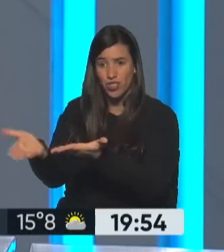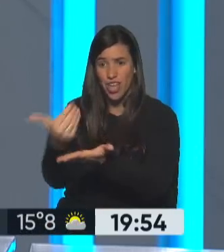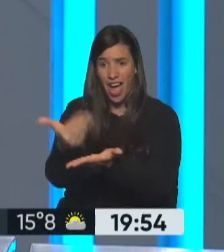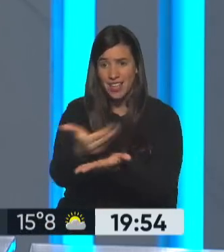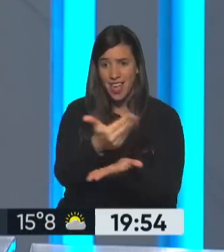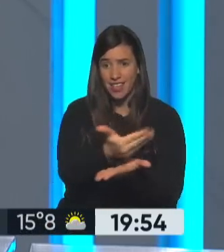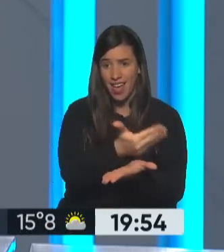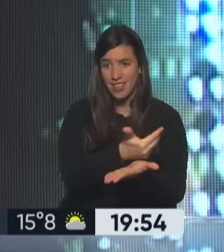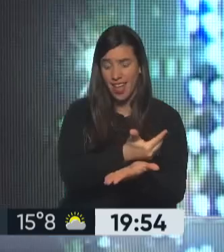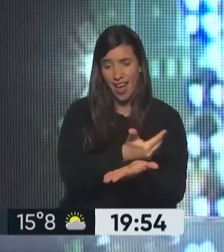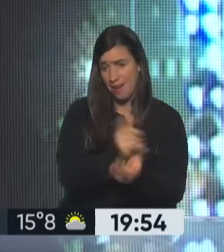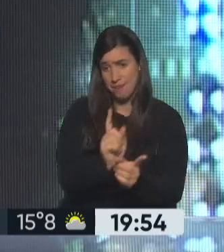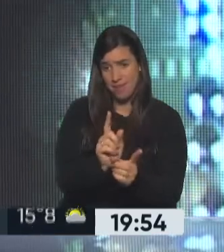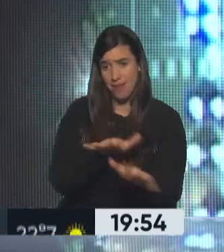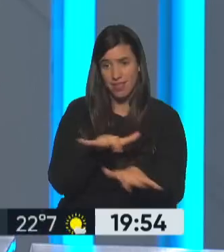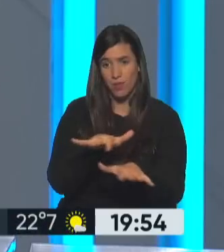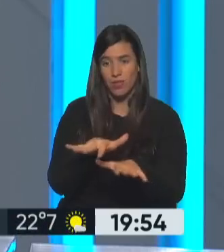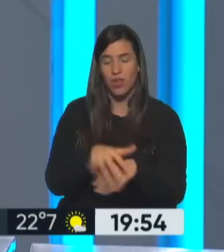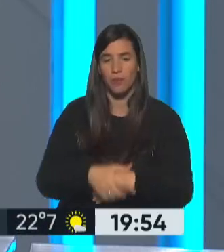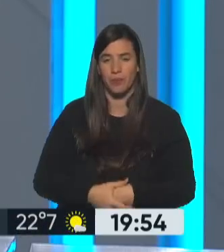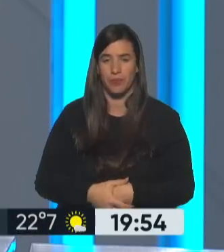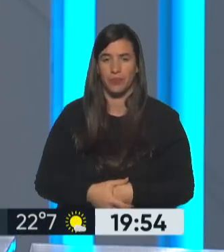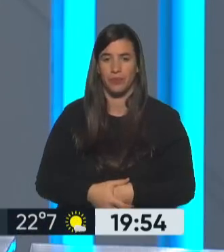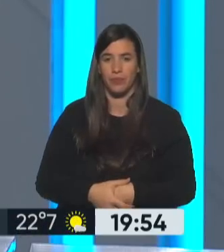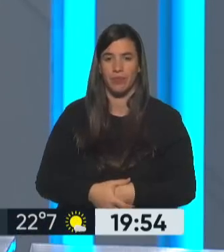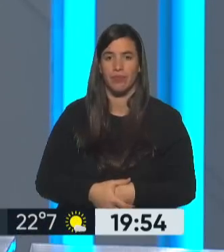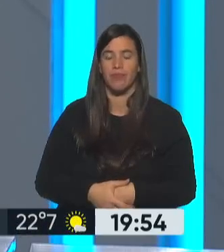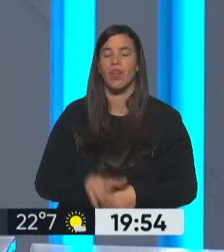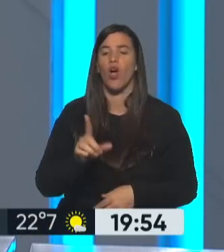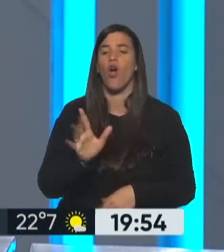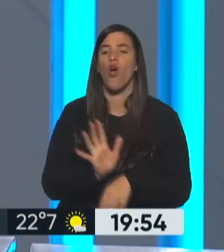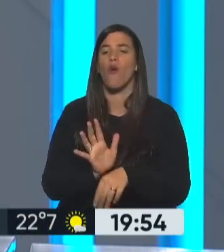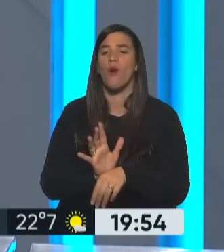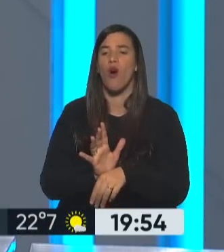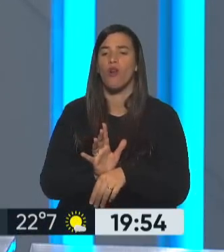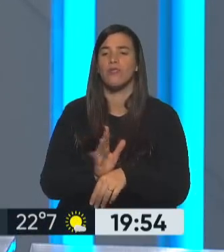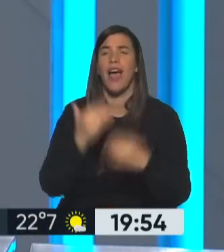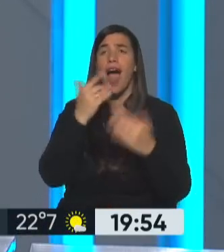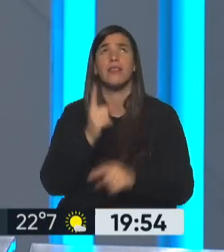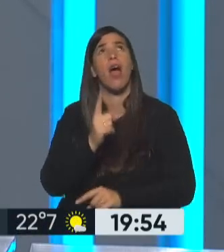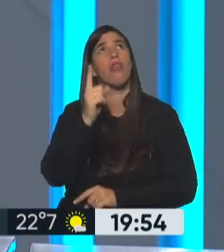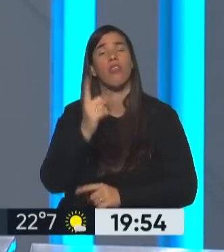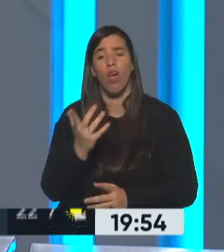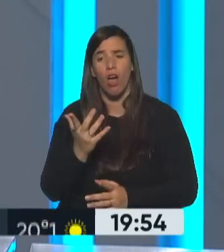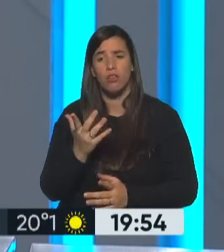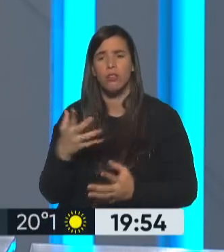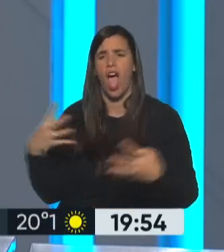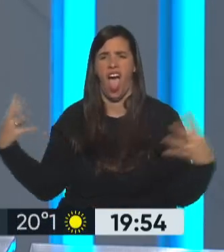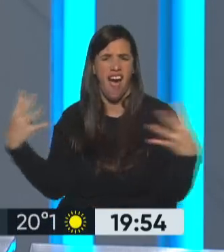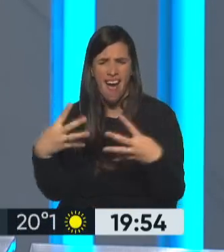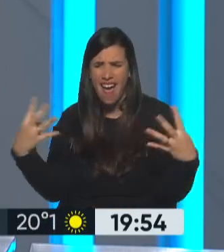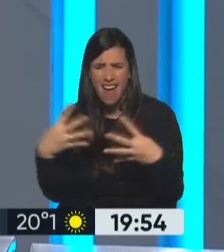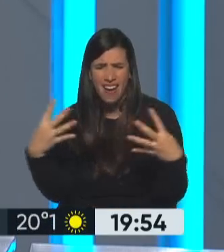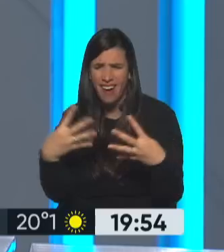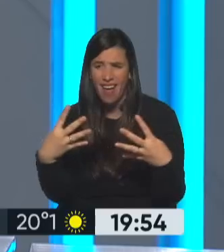Osvaldo. En nombre de Dios se llevaron adelante las peores guerras de la historia de la humanidad. Bueno, en nombre de la